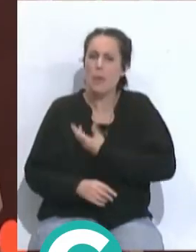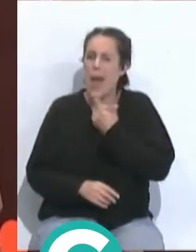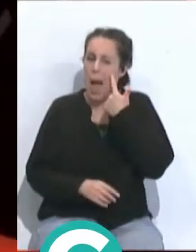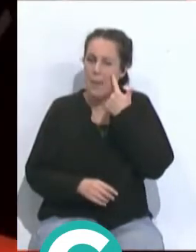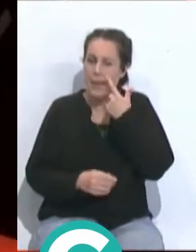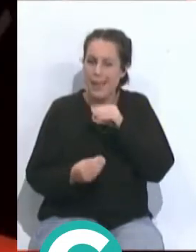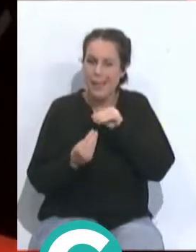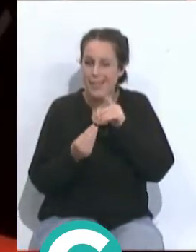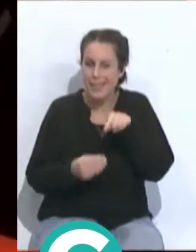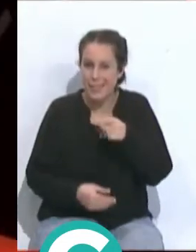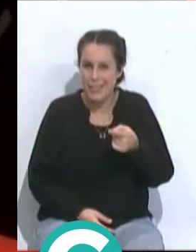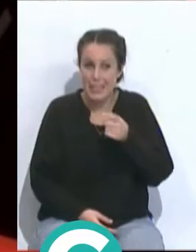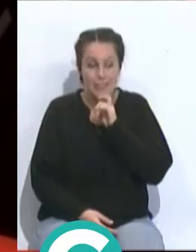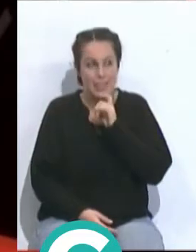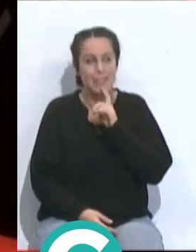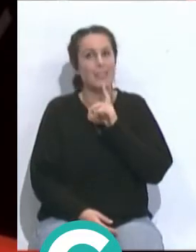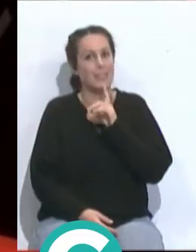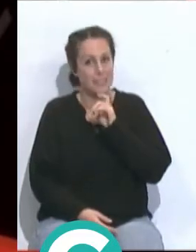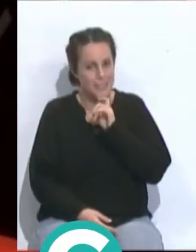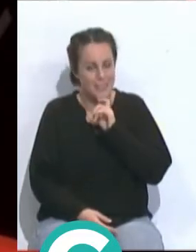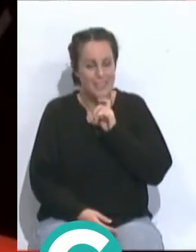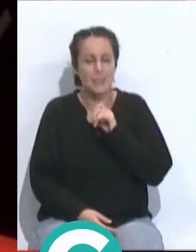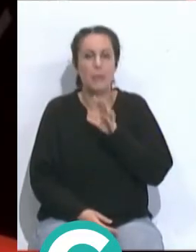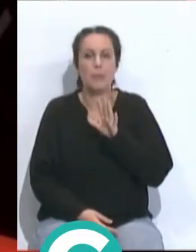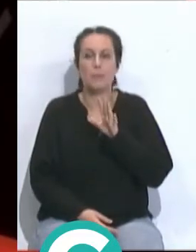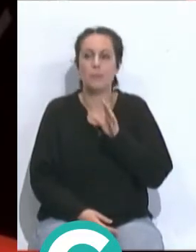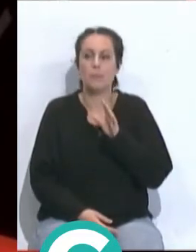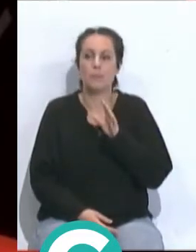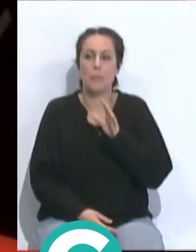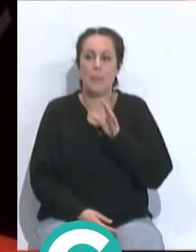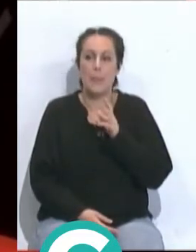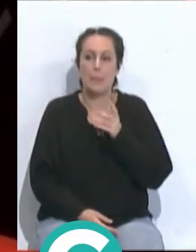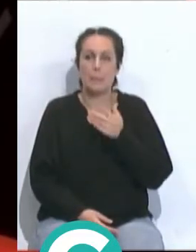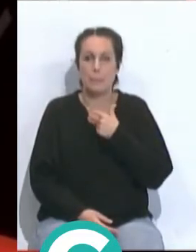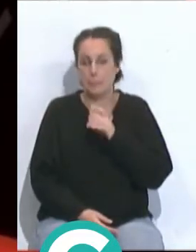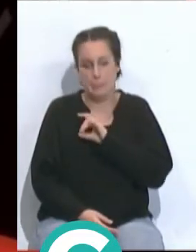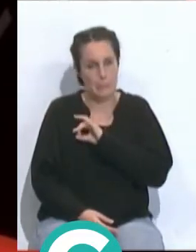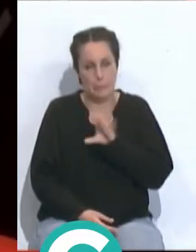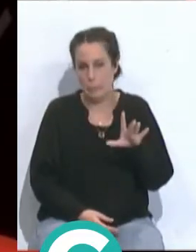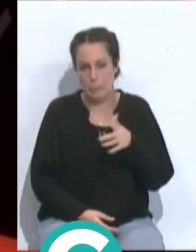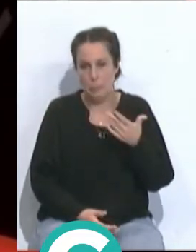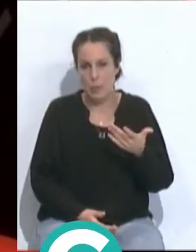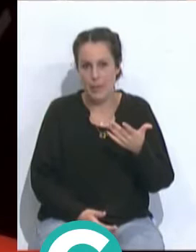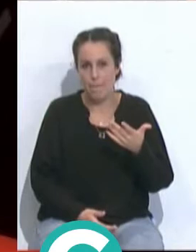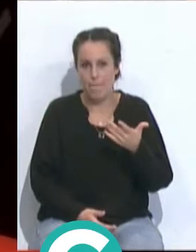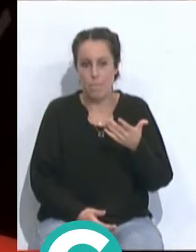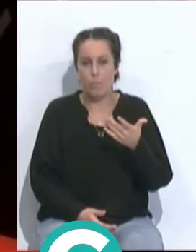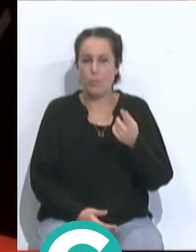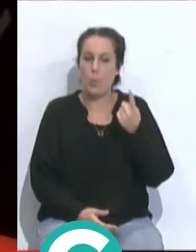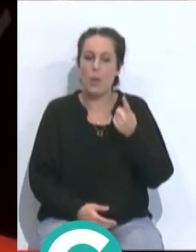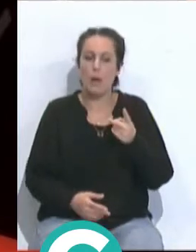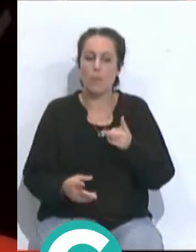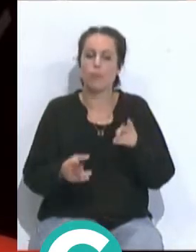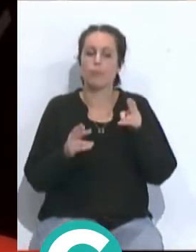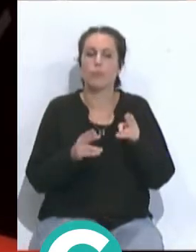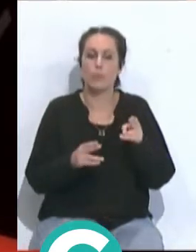coincidimos. Complicado, complicado. ¿Eh? Pero sin duda me quedo con una cuarteta